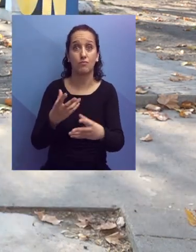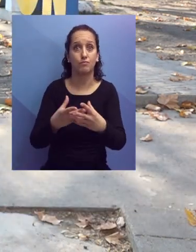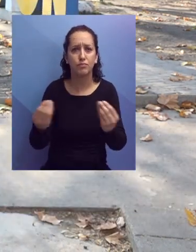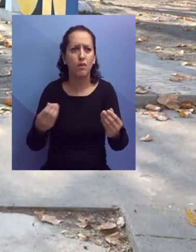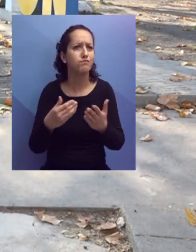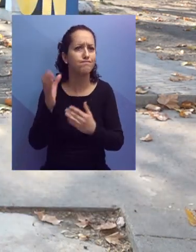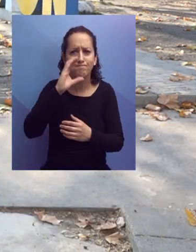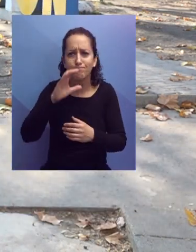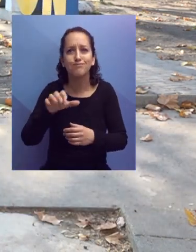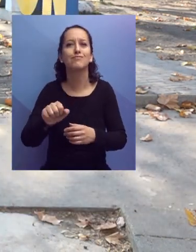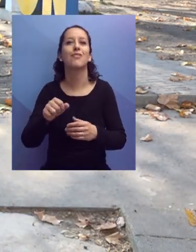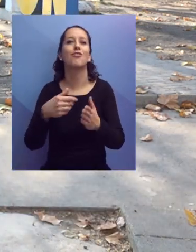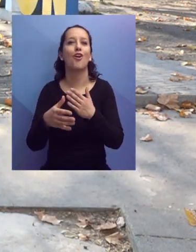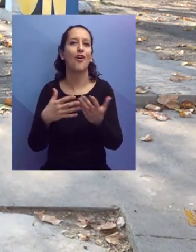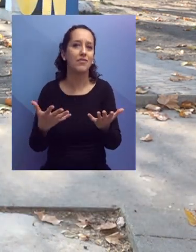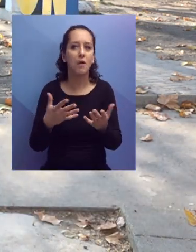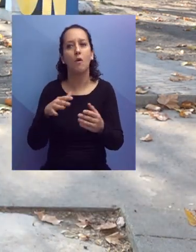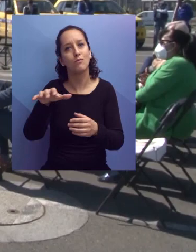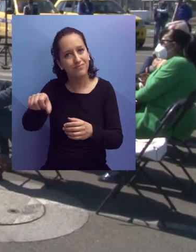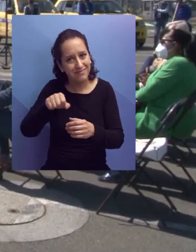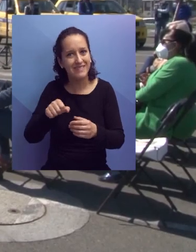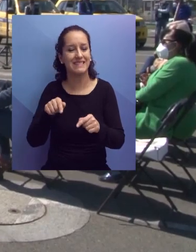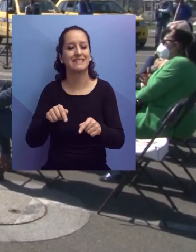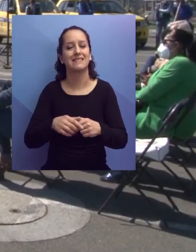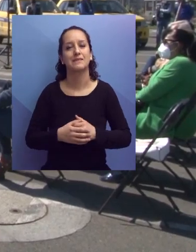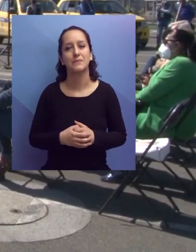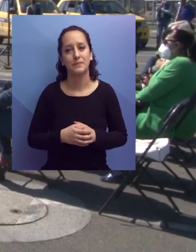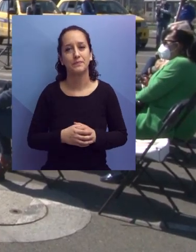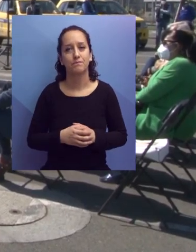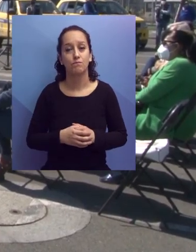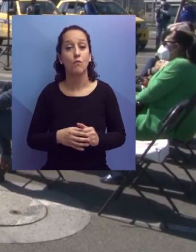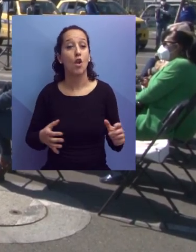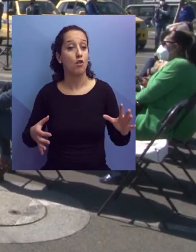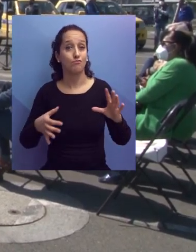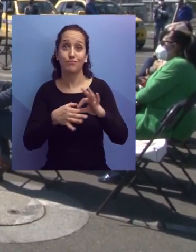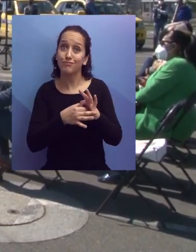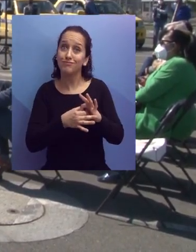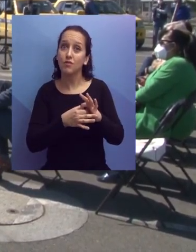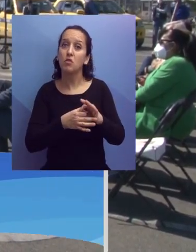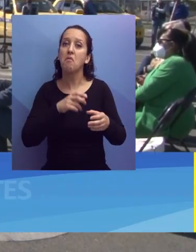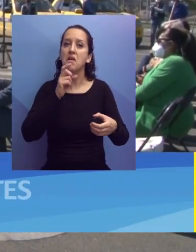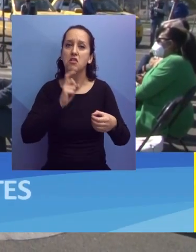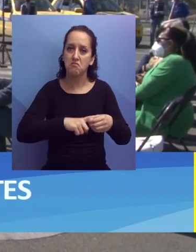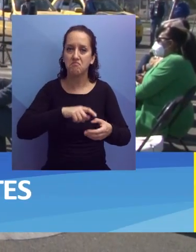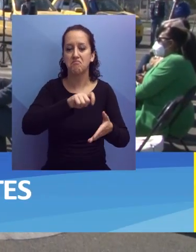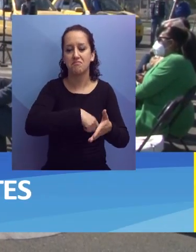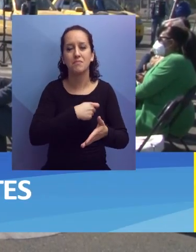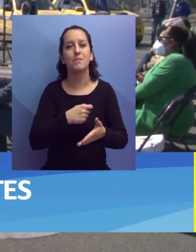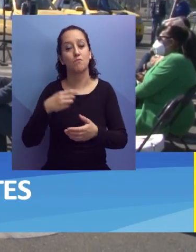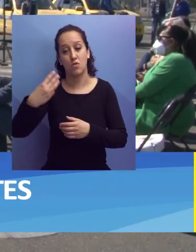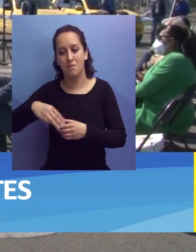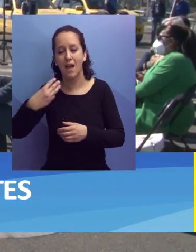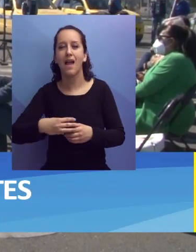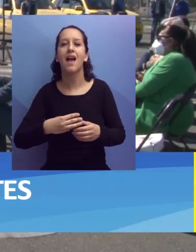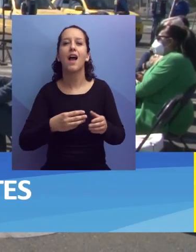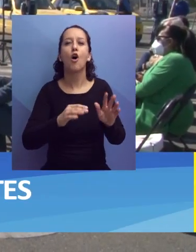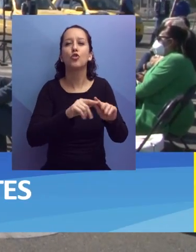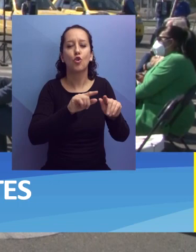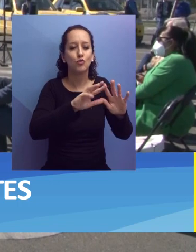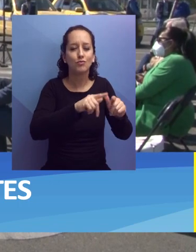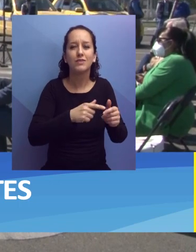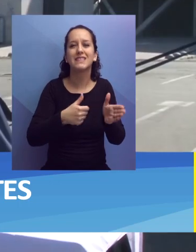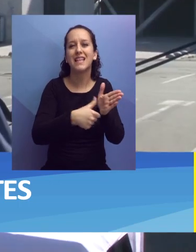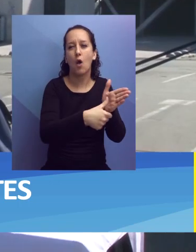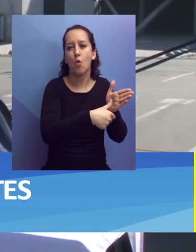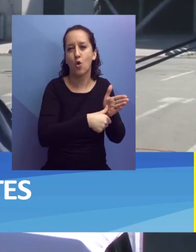y recuperación de vehículos. Un importante convenio se firmó entre el municipio y la Asociación de Aseguradoras de